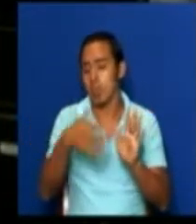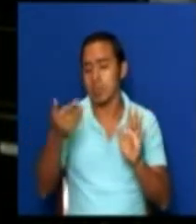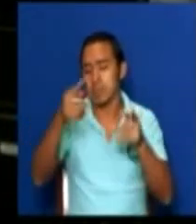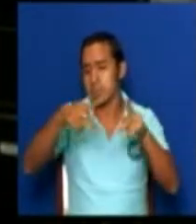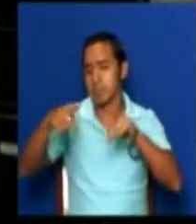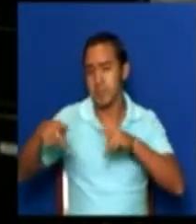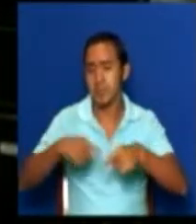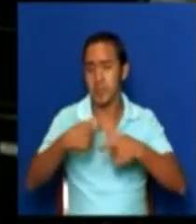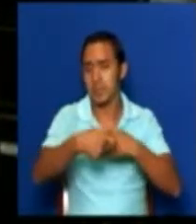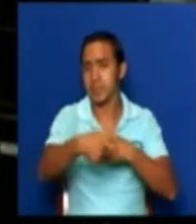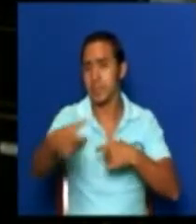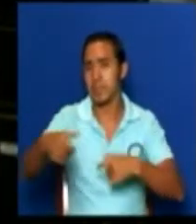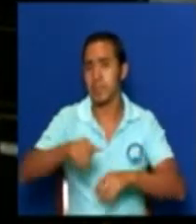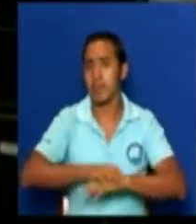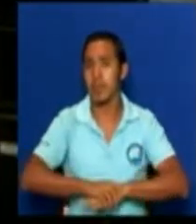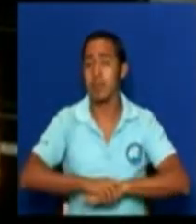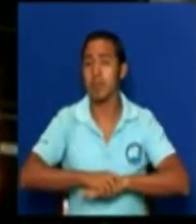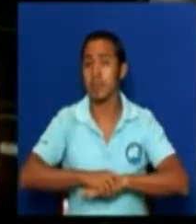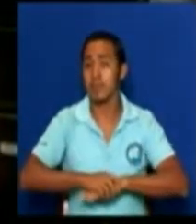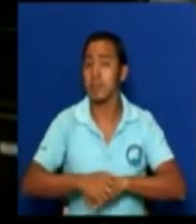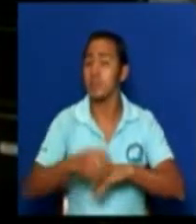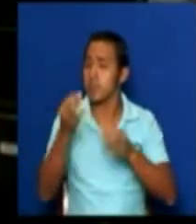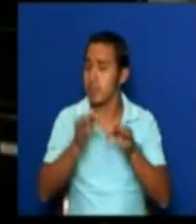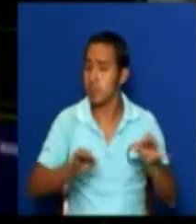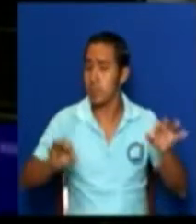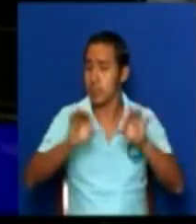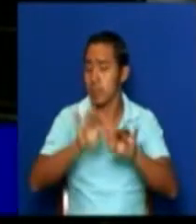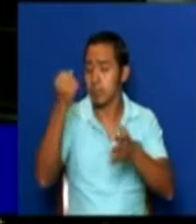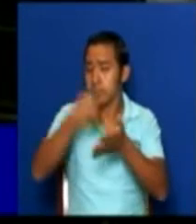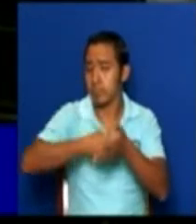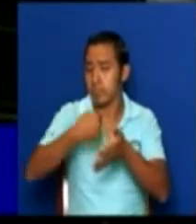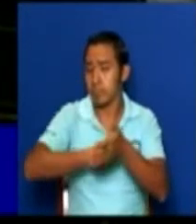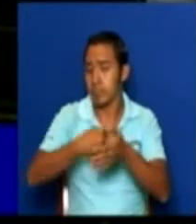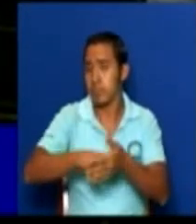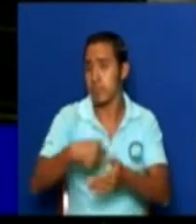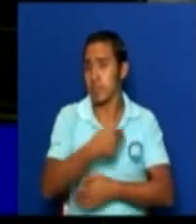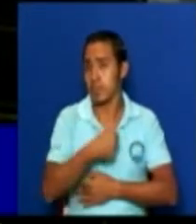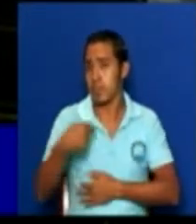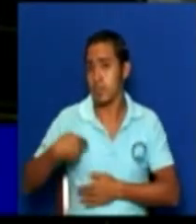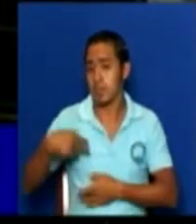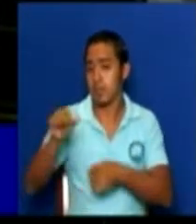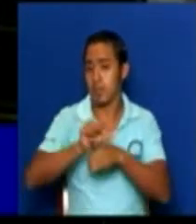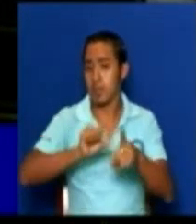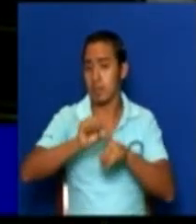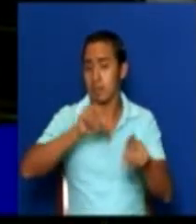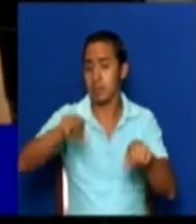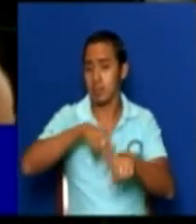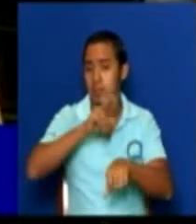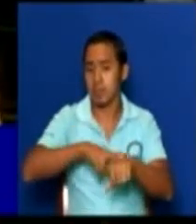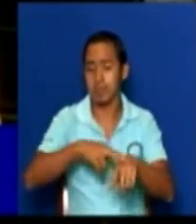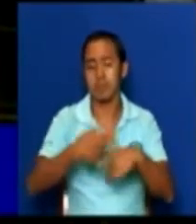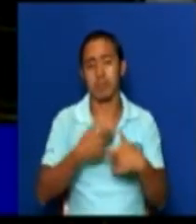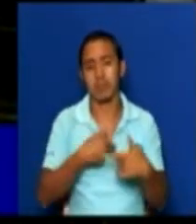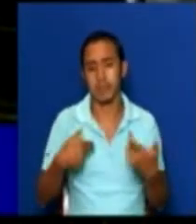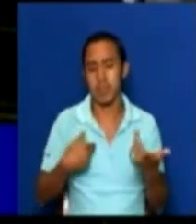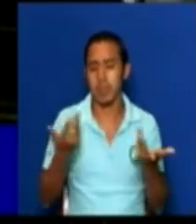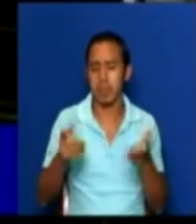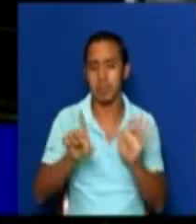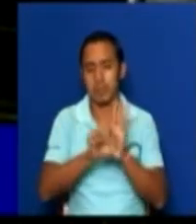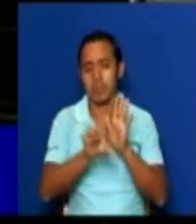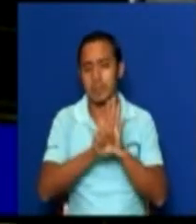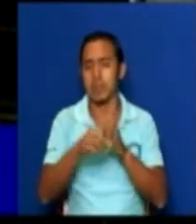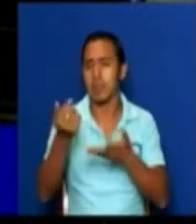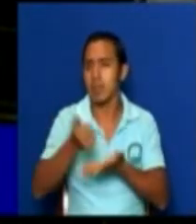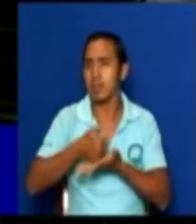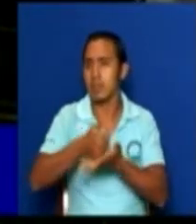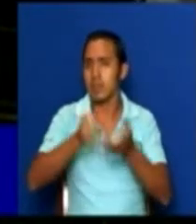otros invitados. Cabe mencionar el esfuerzo que ha venido realizando la Asamblea Nacional en legislar a favor de los